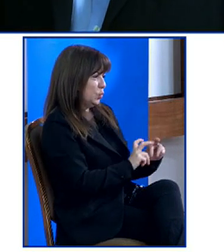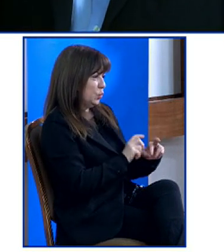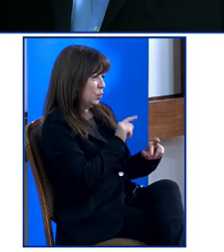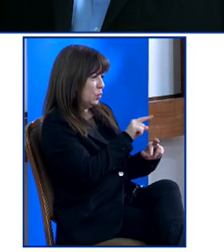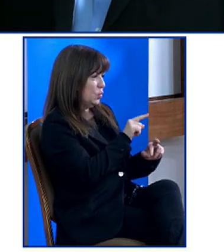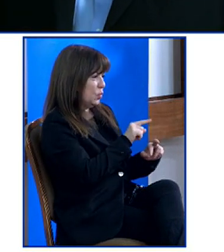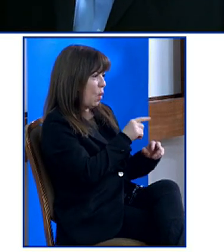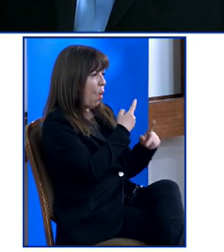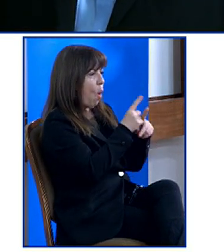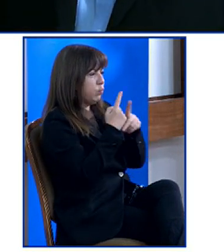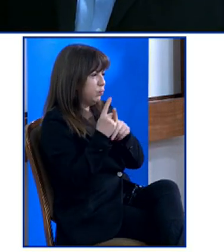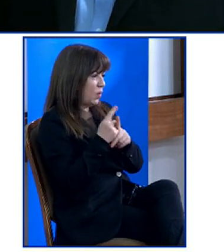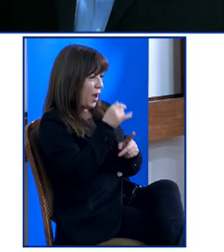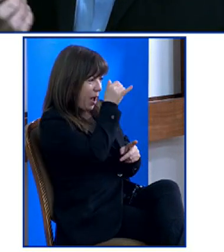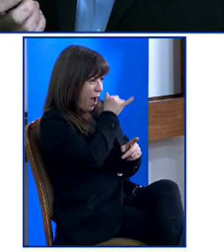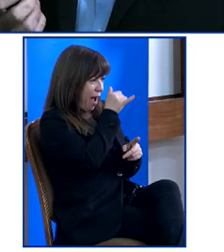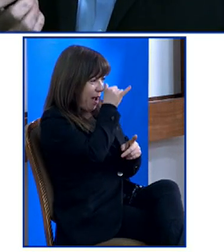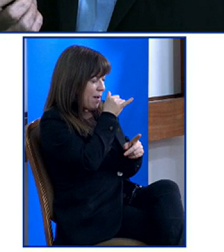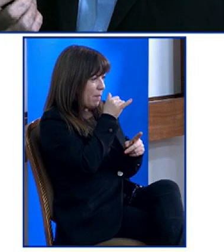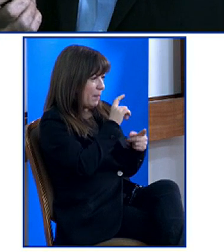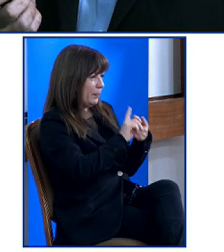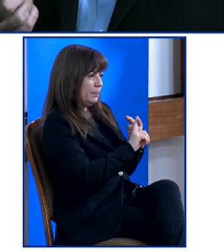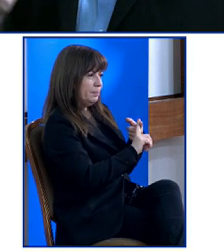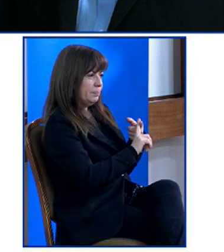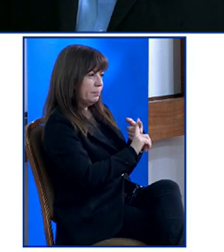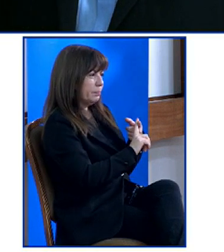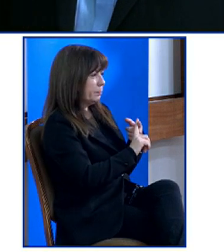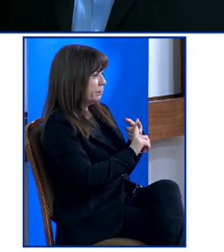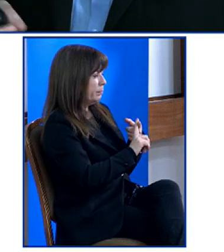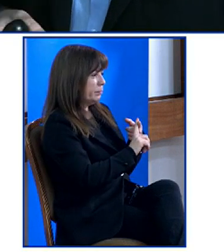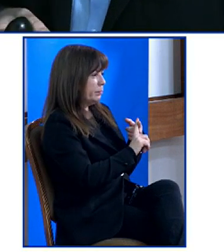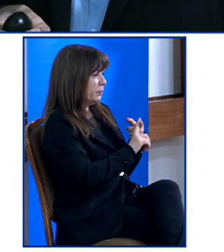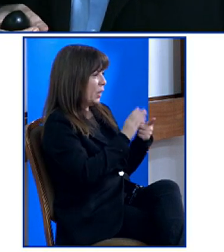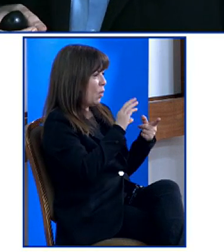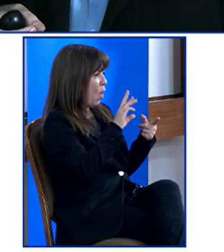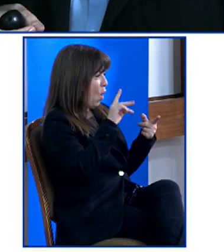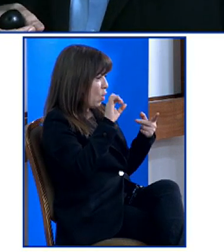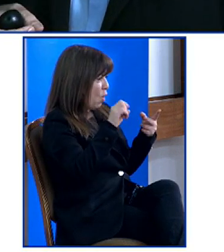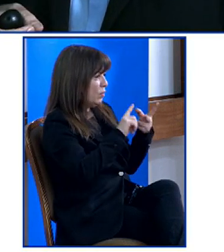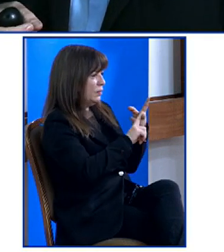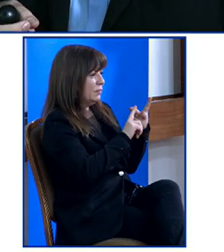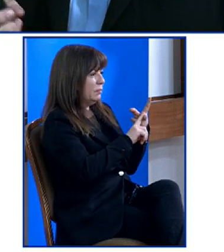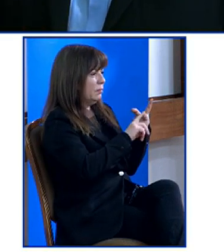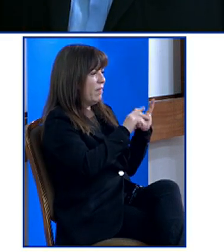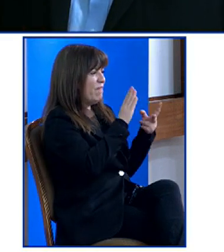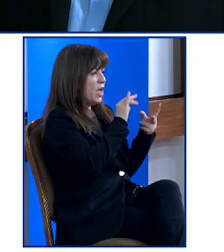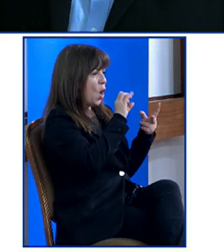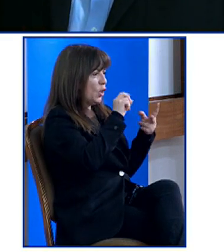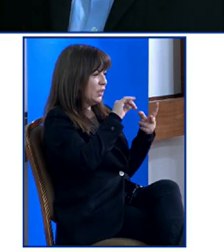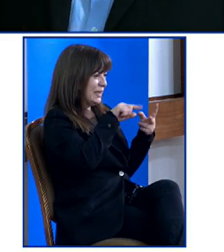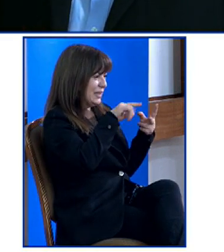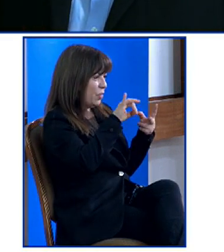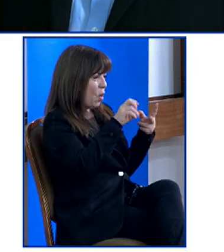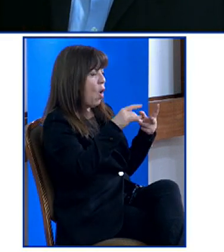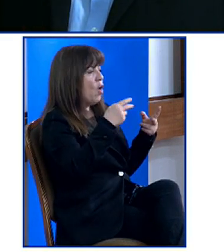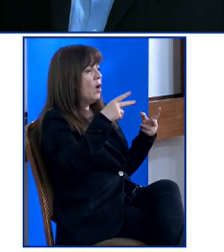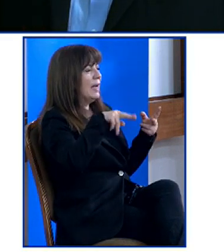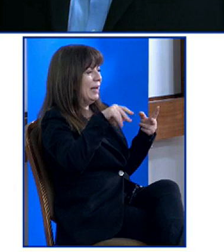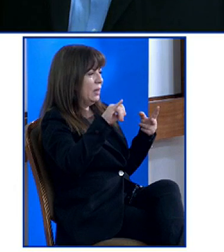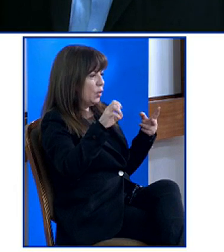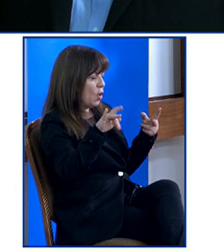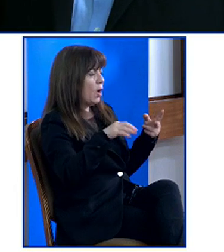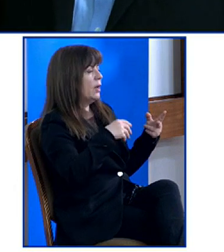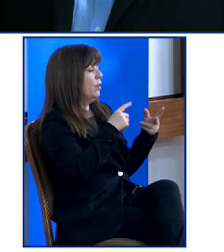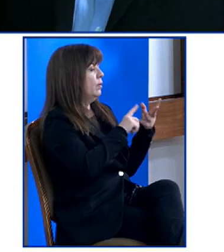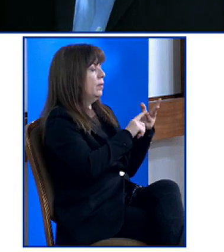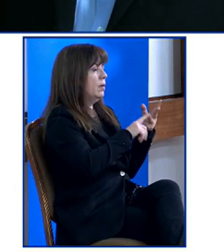otros contaminantes, como los efectos del ozono, del dióxido de nitrógeno, del monóxido